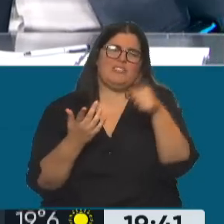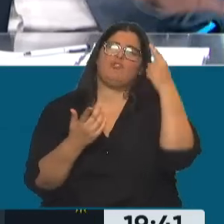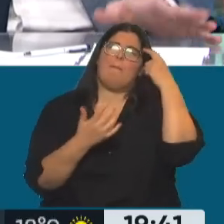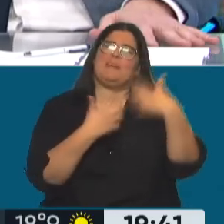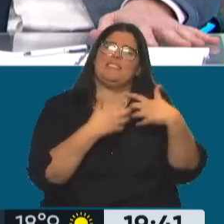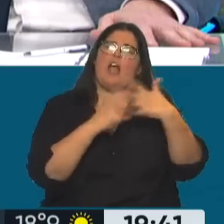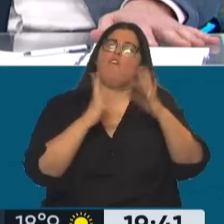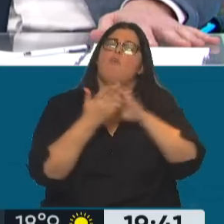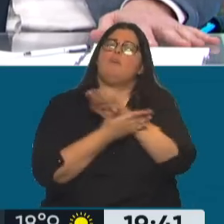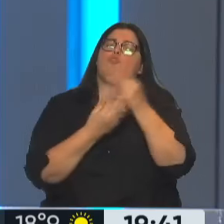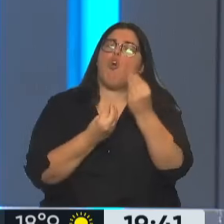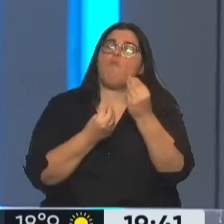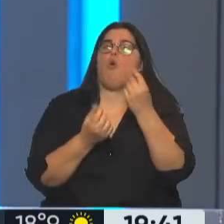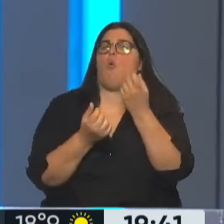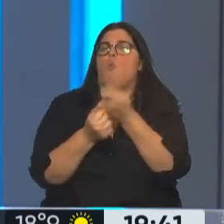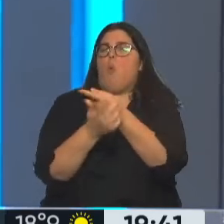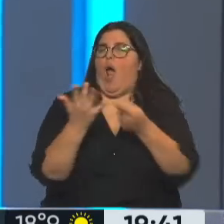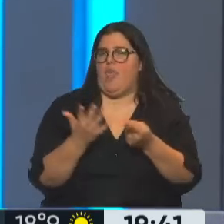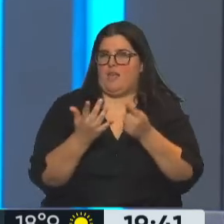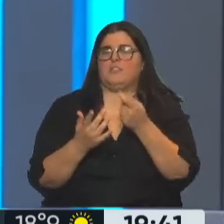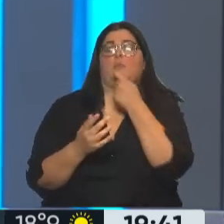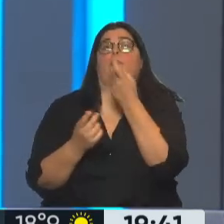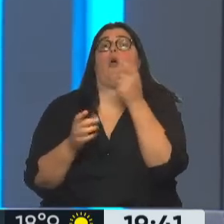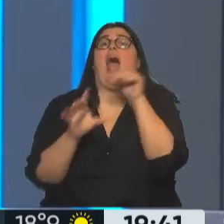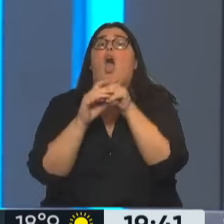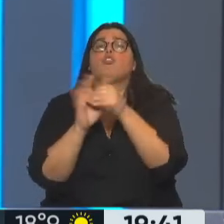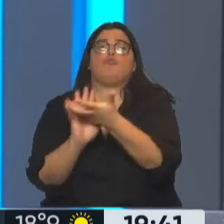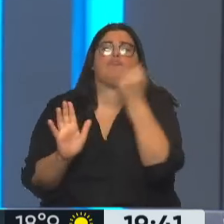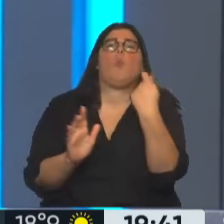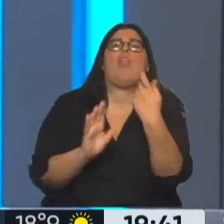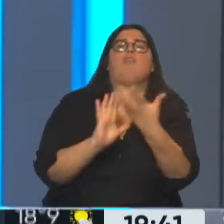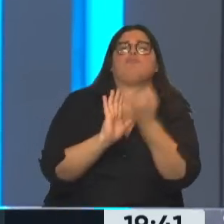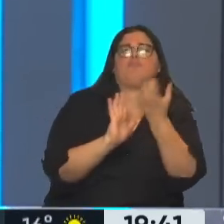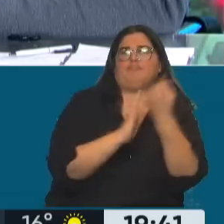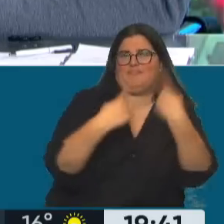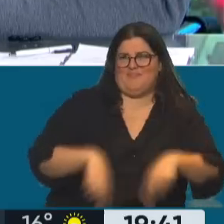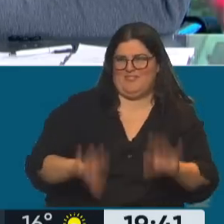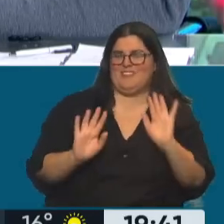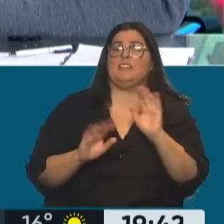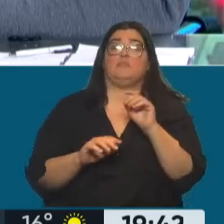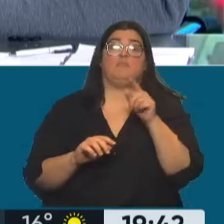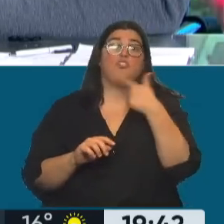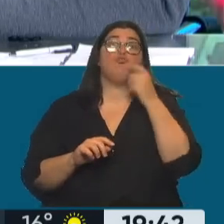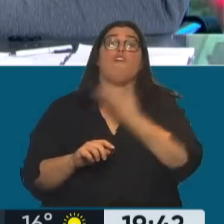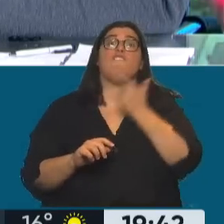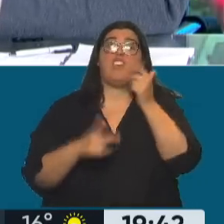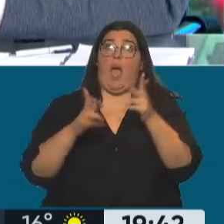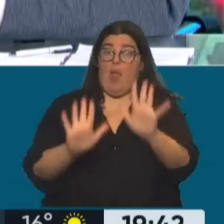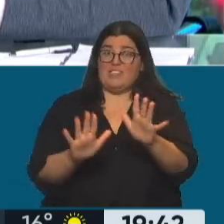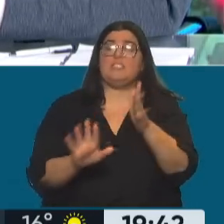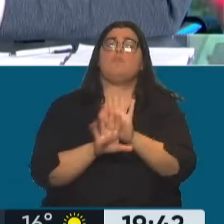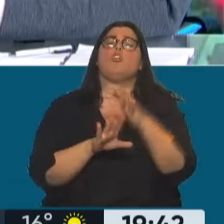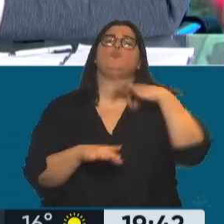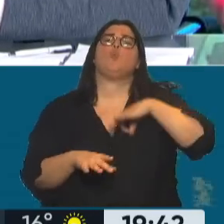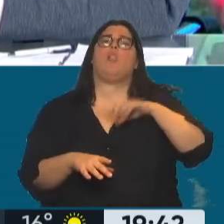clarísimo, cuestiones. digo. Esto que nos tiene que quedar claro. Y que no te lo están diciendo en ningún lugar. Lo que dice Sofía es así, digamos, esta pérdida de poder adquisitivo se